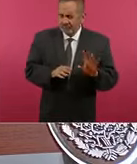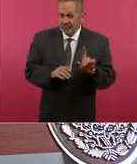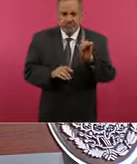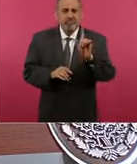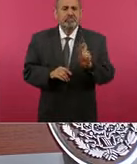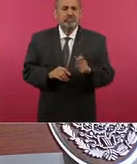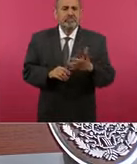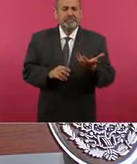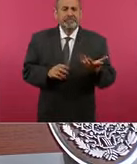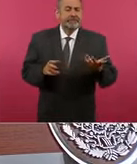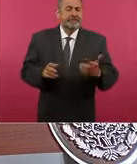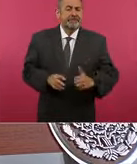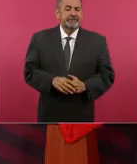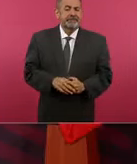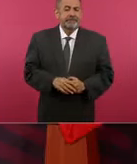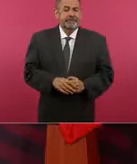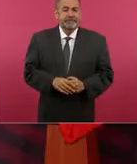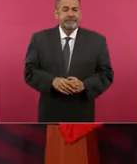porque